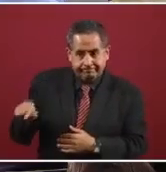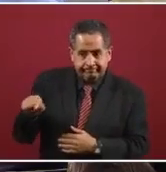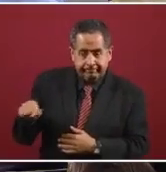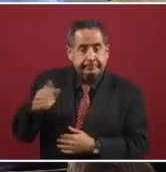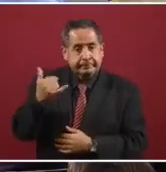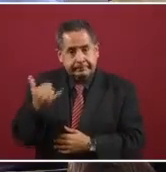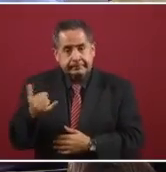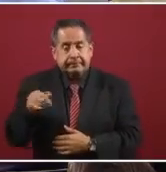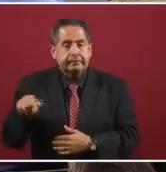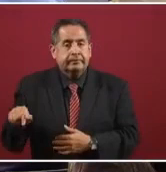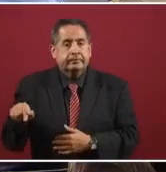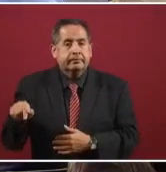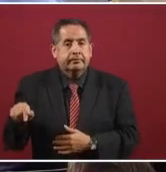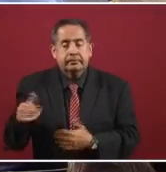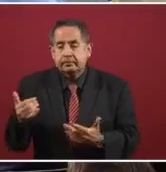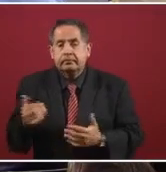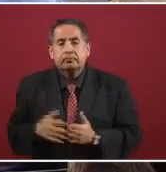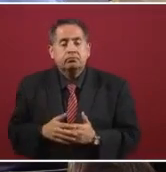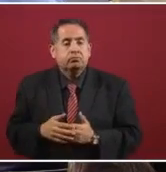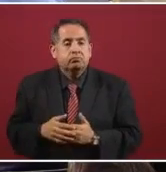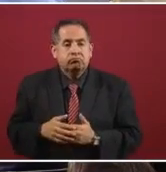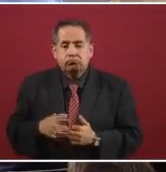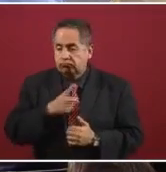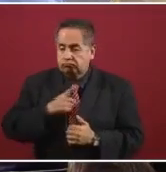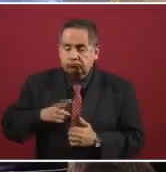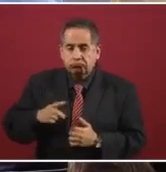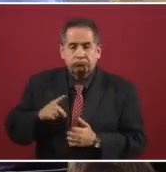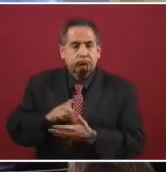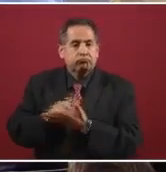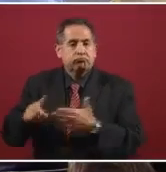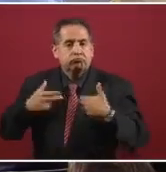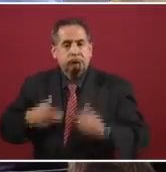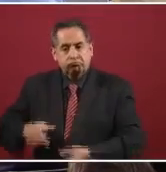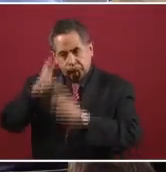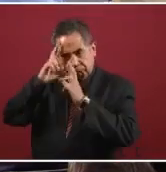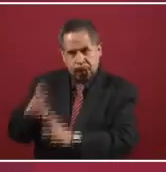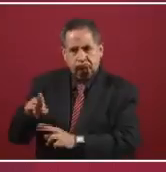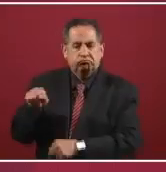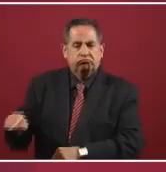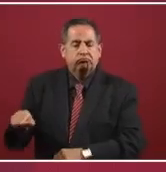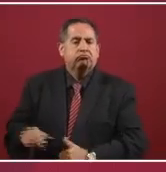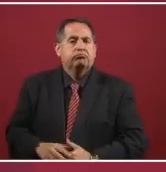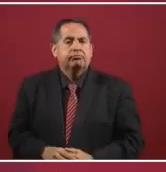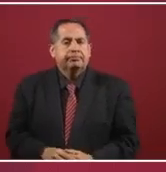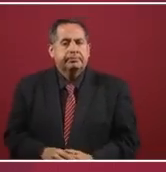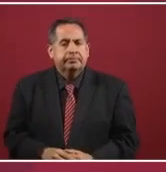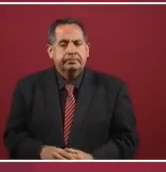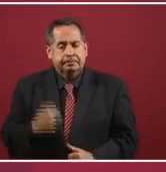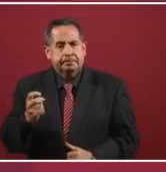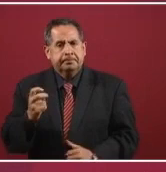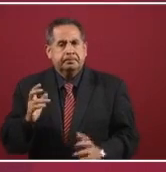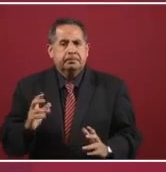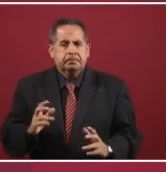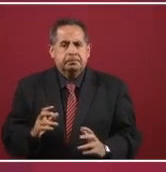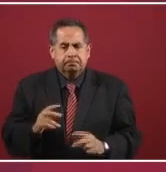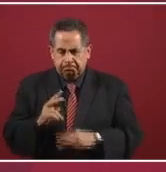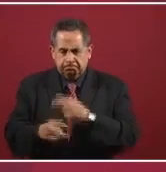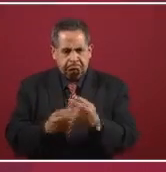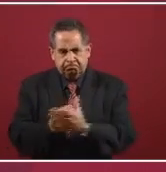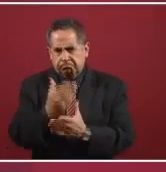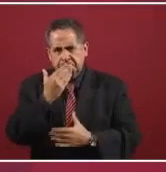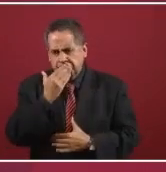y que se respeten los derechos humanos. Entonces, vamos